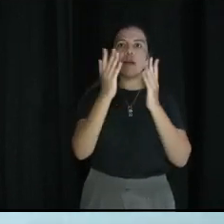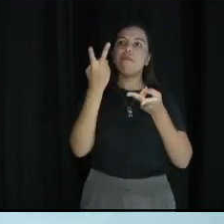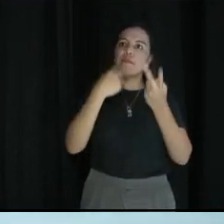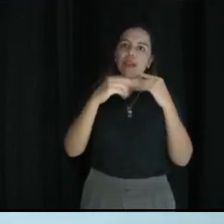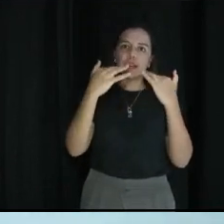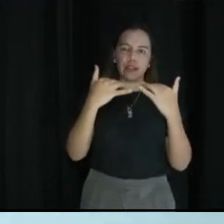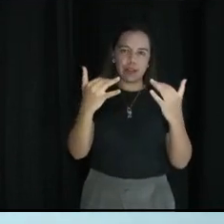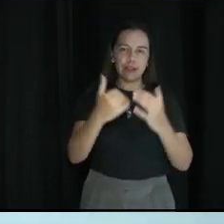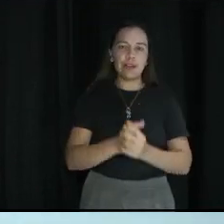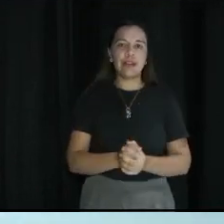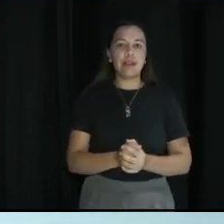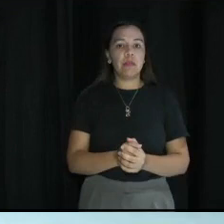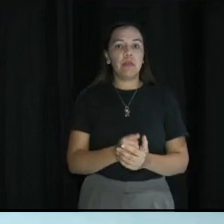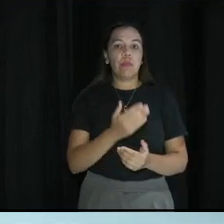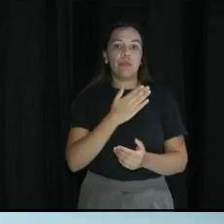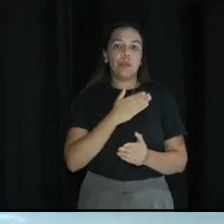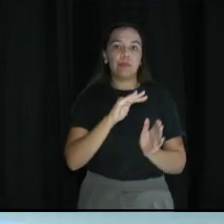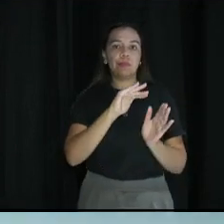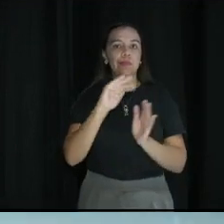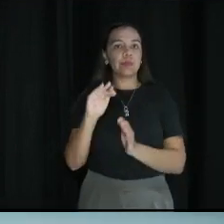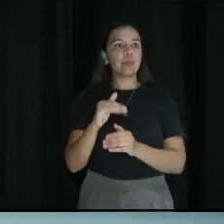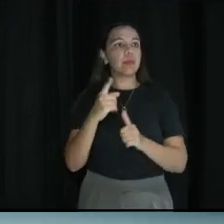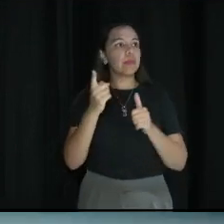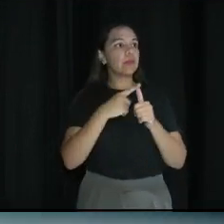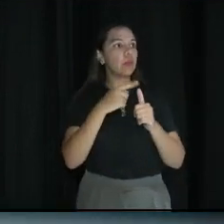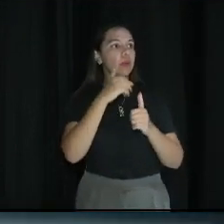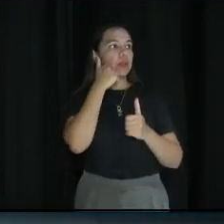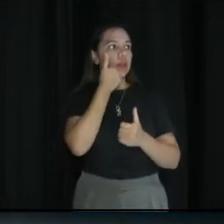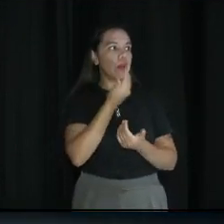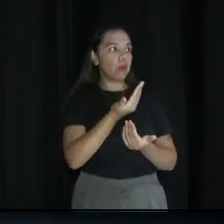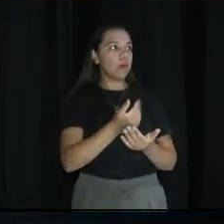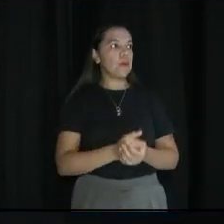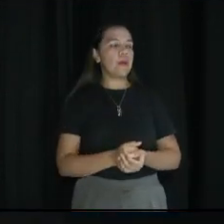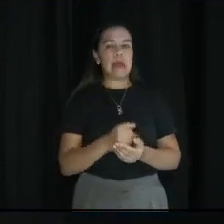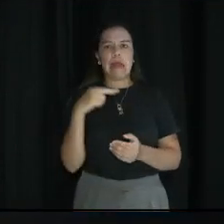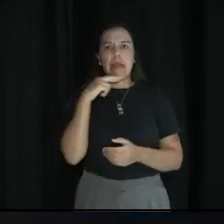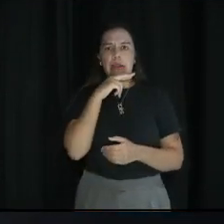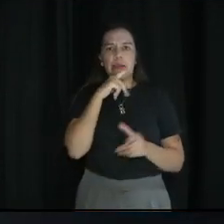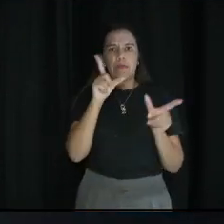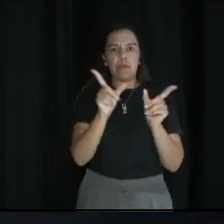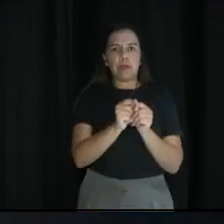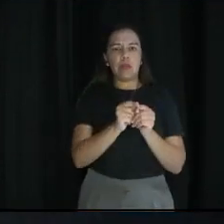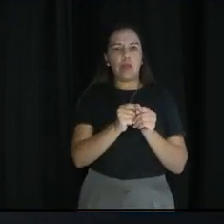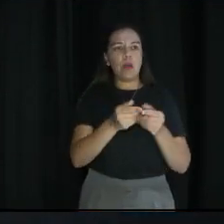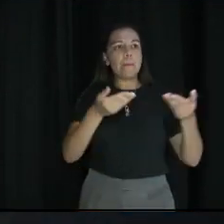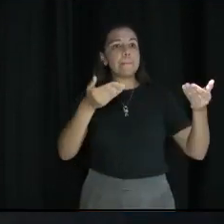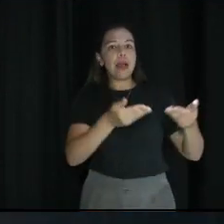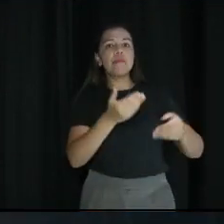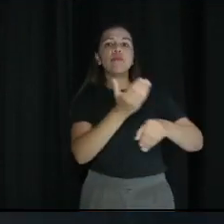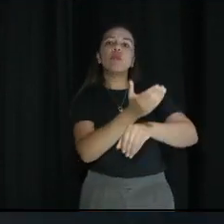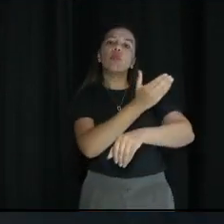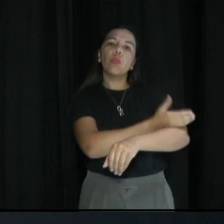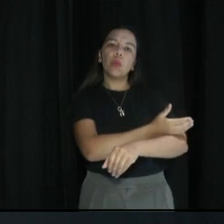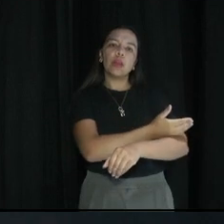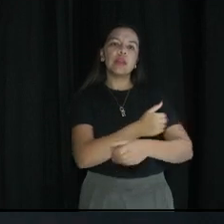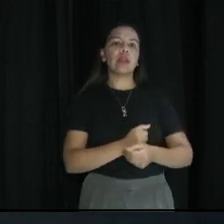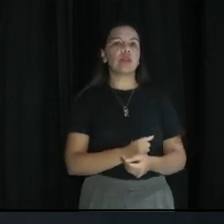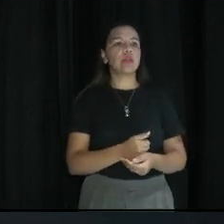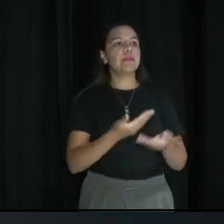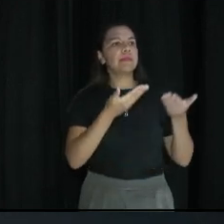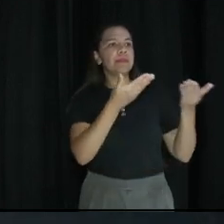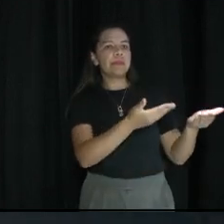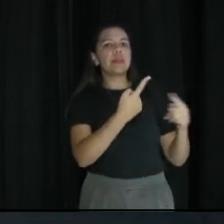y bueno, pues si me lo permiten, primero voy a, pues nada más, rápido, ya presentaron a los compañeros. Aquí tenemos